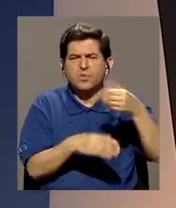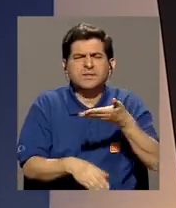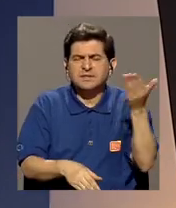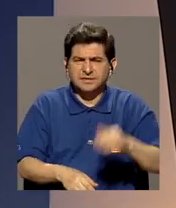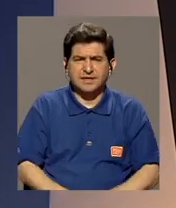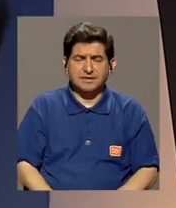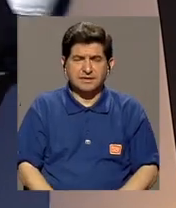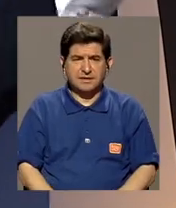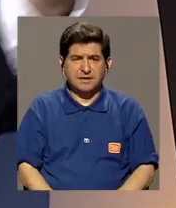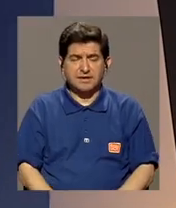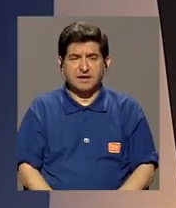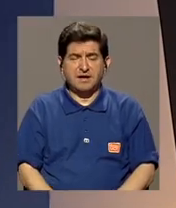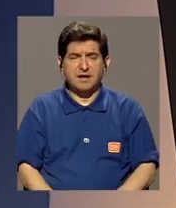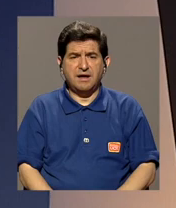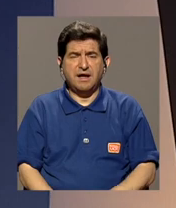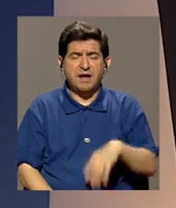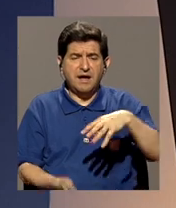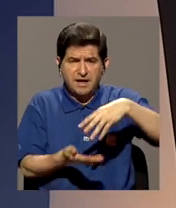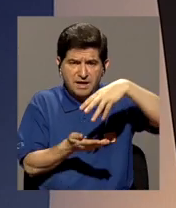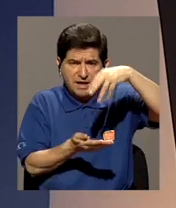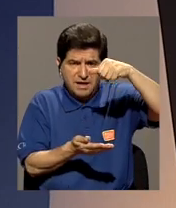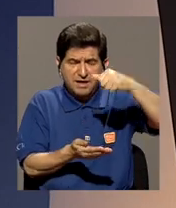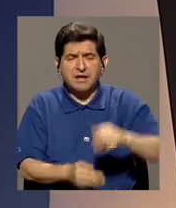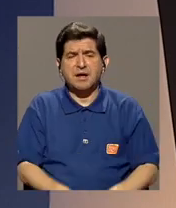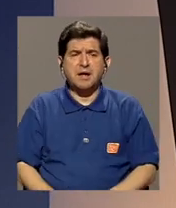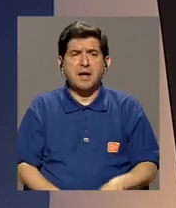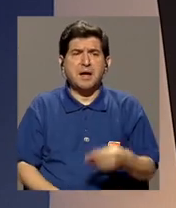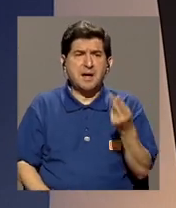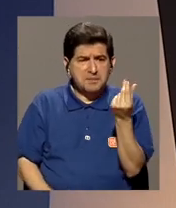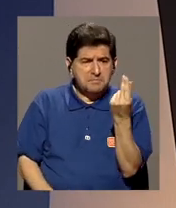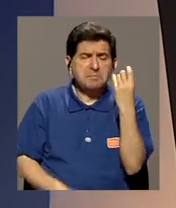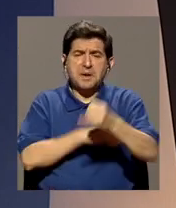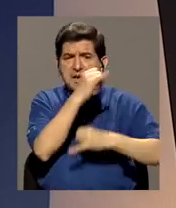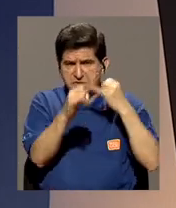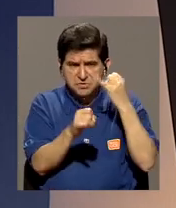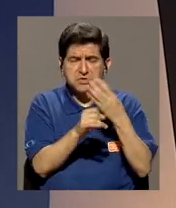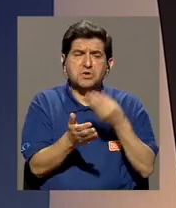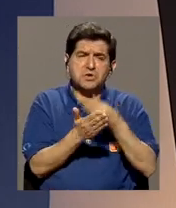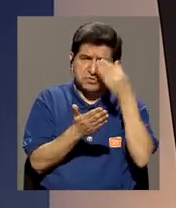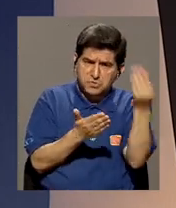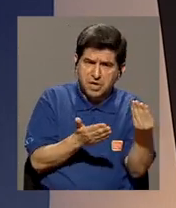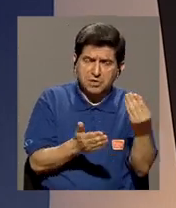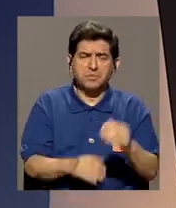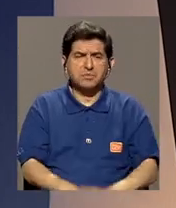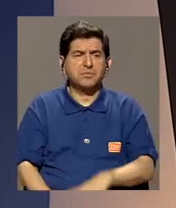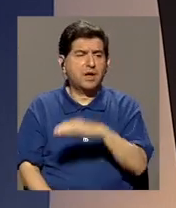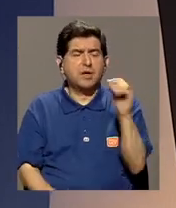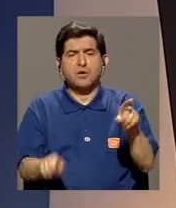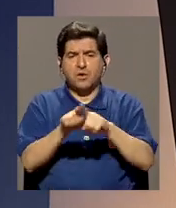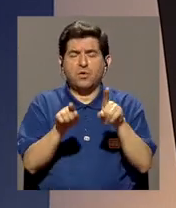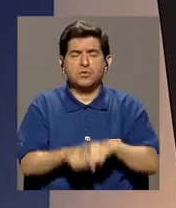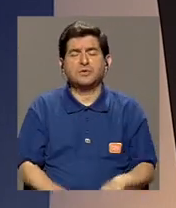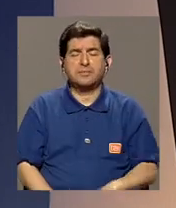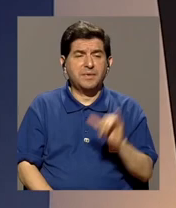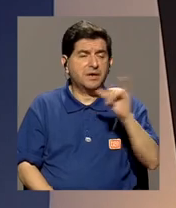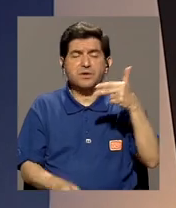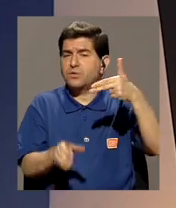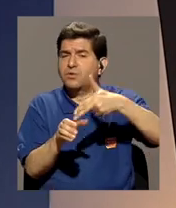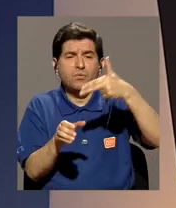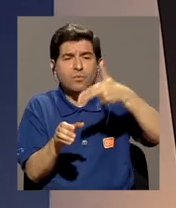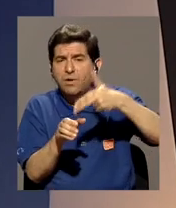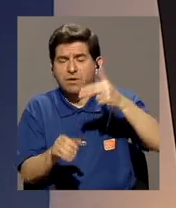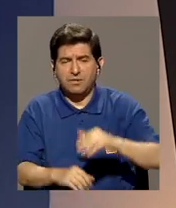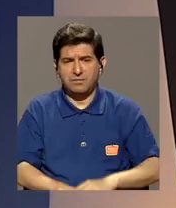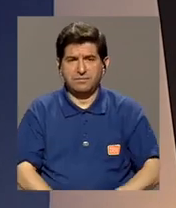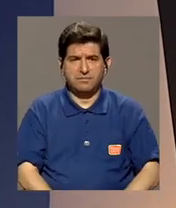cuentan la harina la podemos comprar a precio internacional así como los compramos también los derivados del petróleo